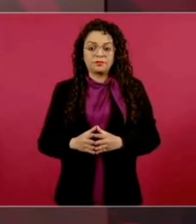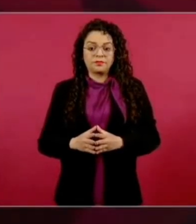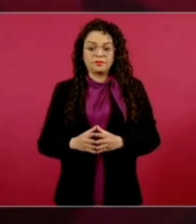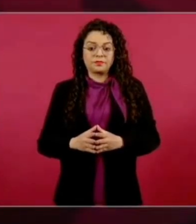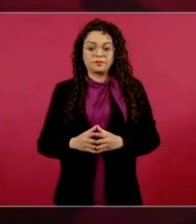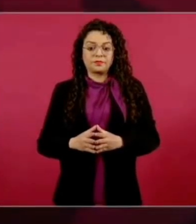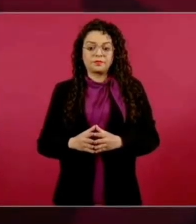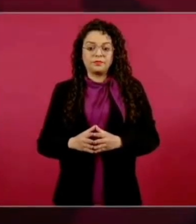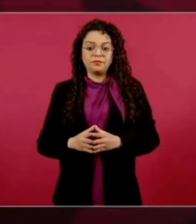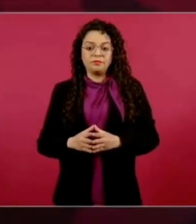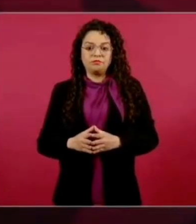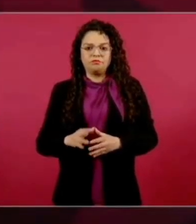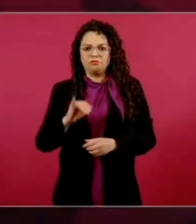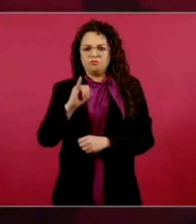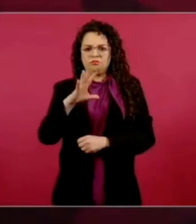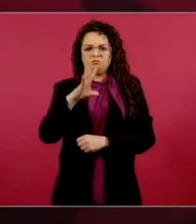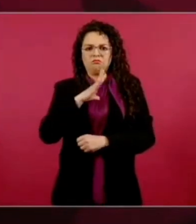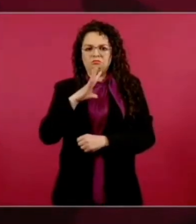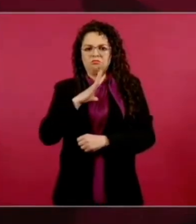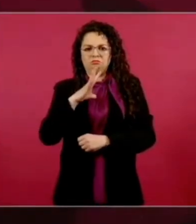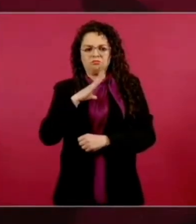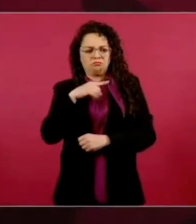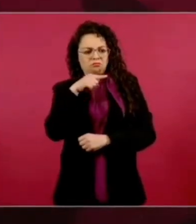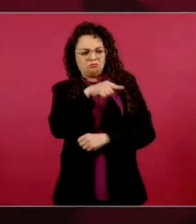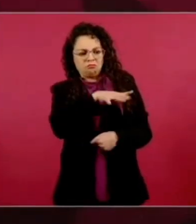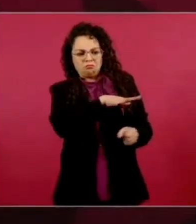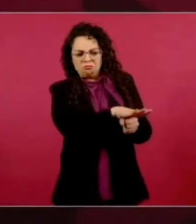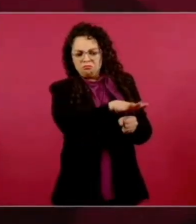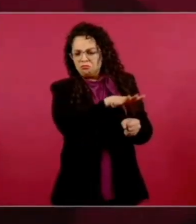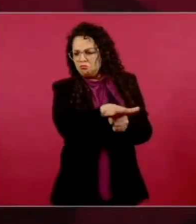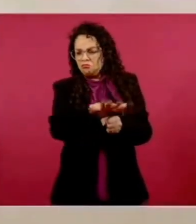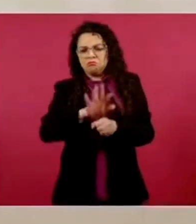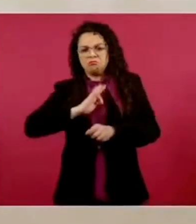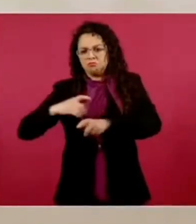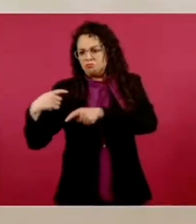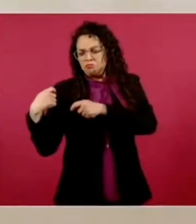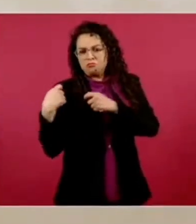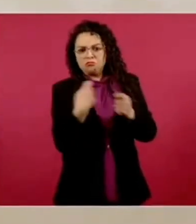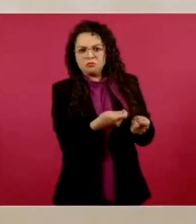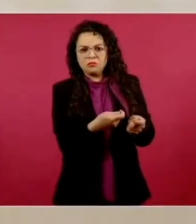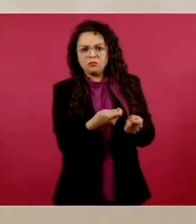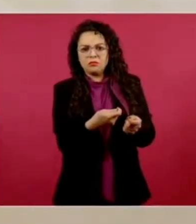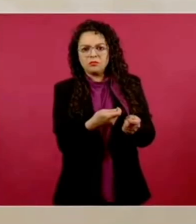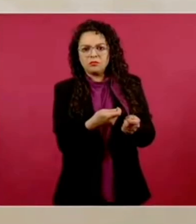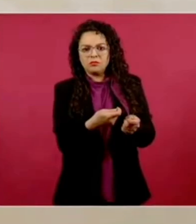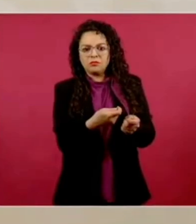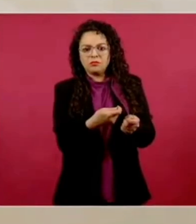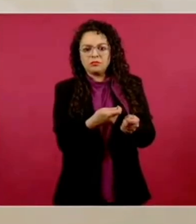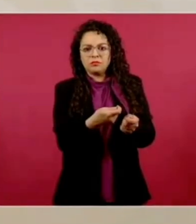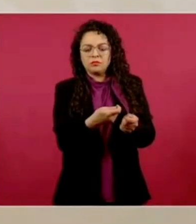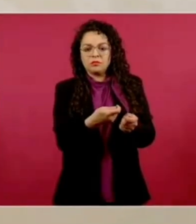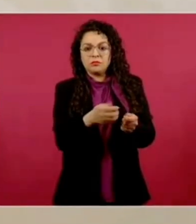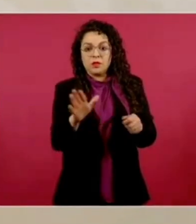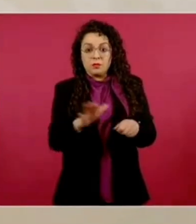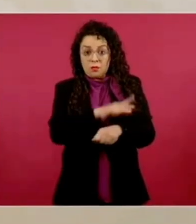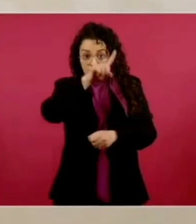Claro que hay instancias para actuar. En ninguna ley se dice que está permitido robar.